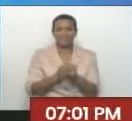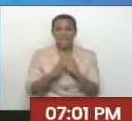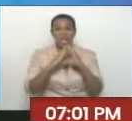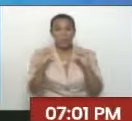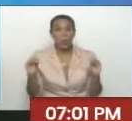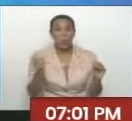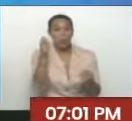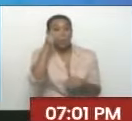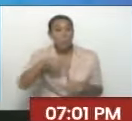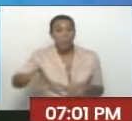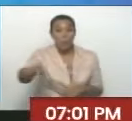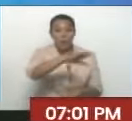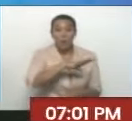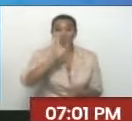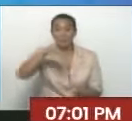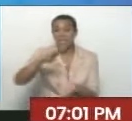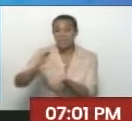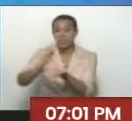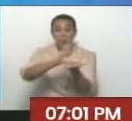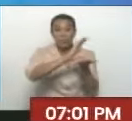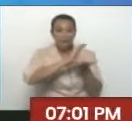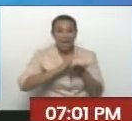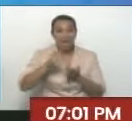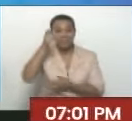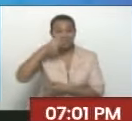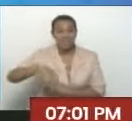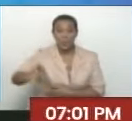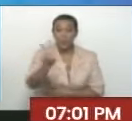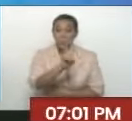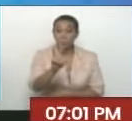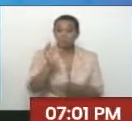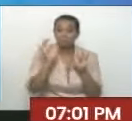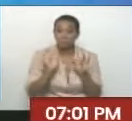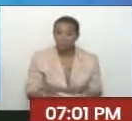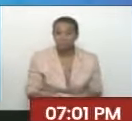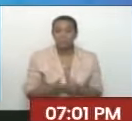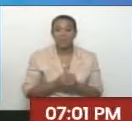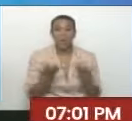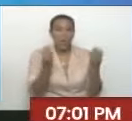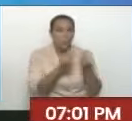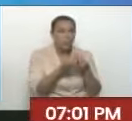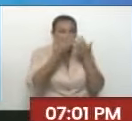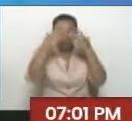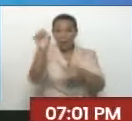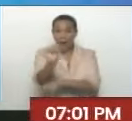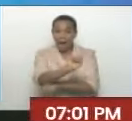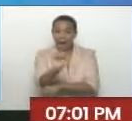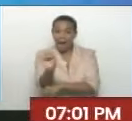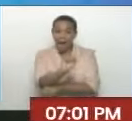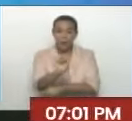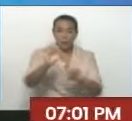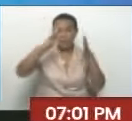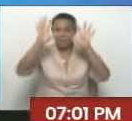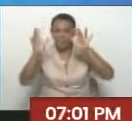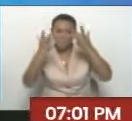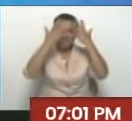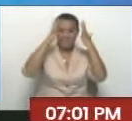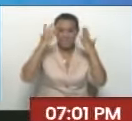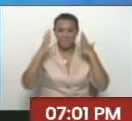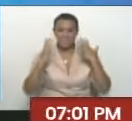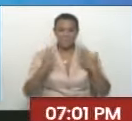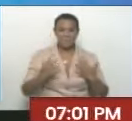todos los pueblos y ciudades, todos, estuvieron con sus carrozas, con sus